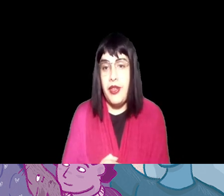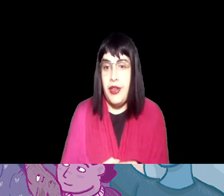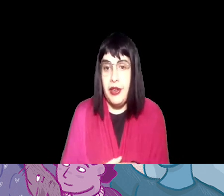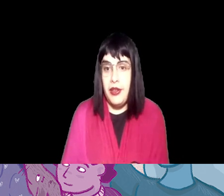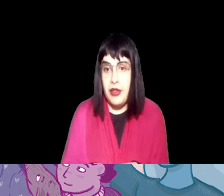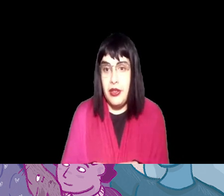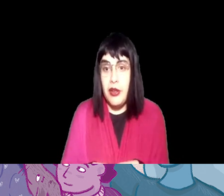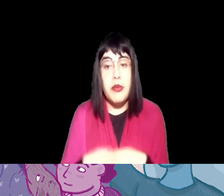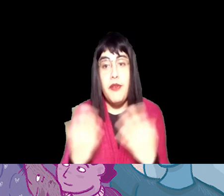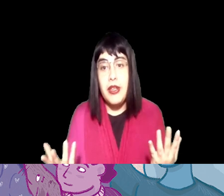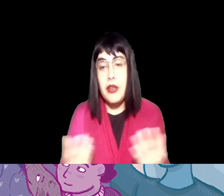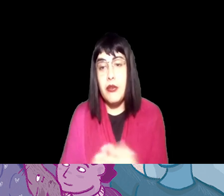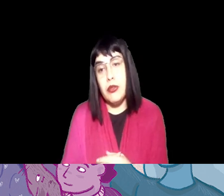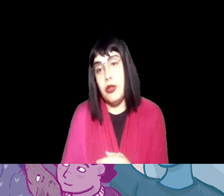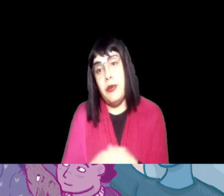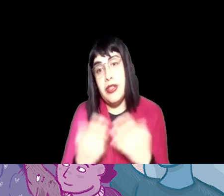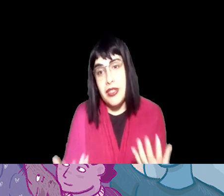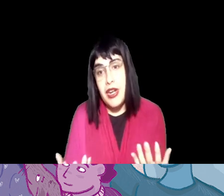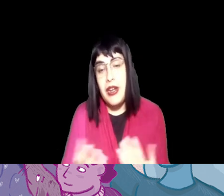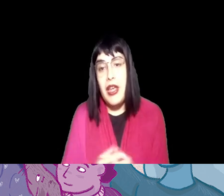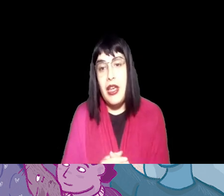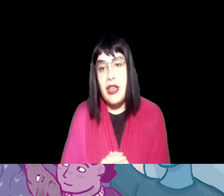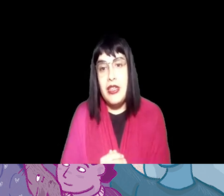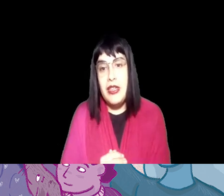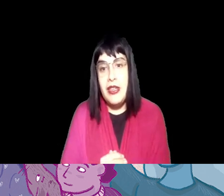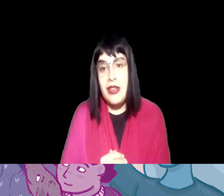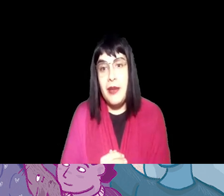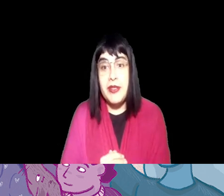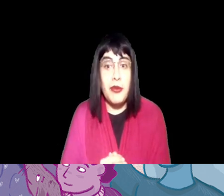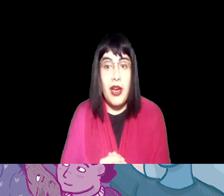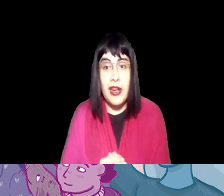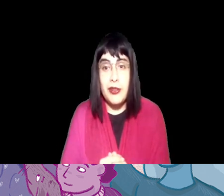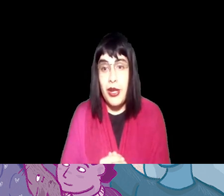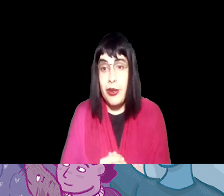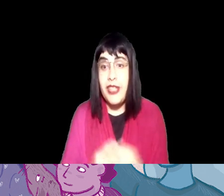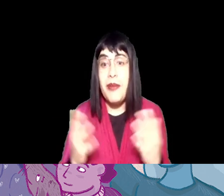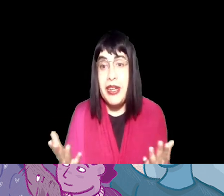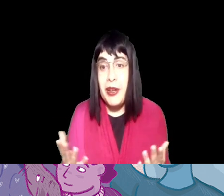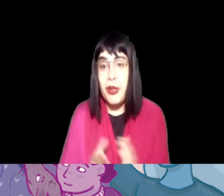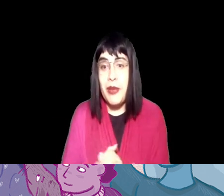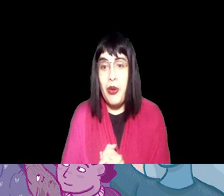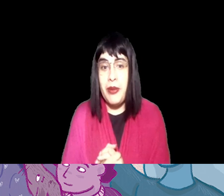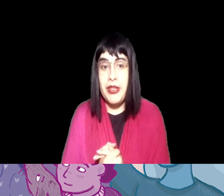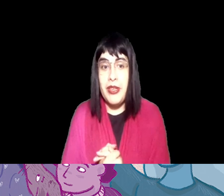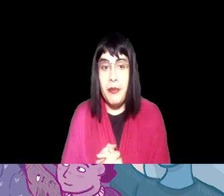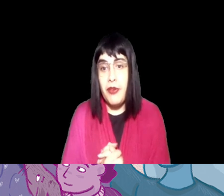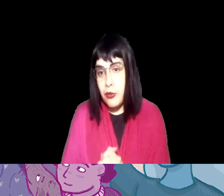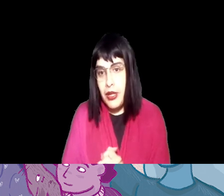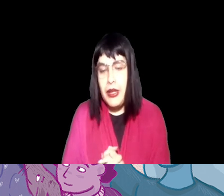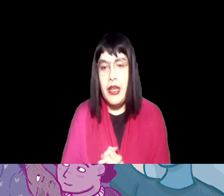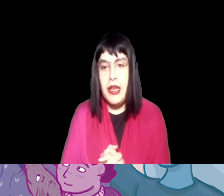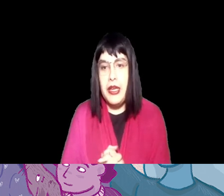forma de convivir. Nos tuvimos que encerrar y empezamos a relacionarnos de esta manera, como estamos ahora, por